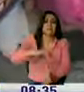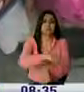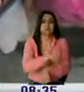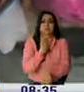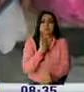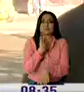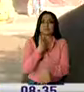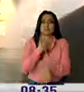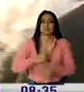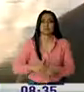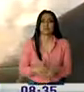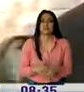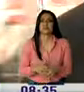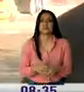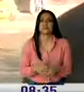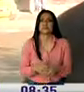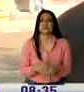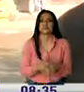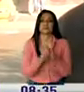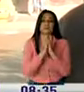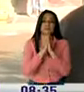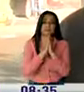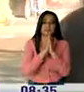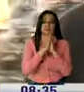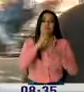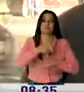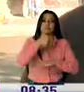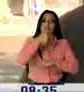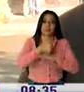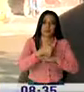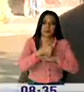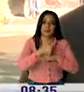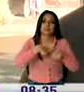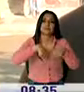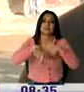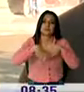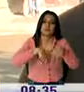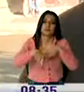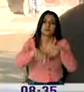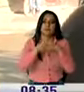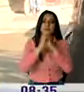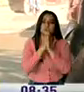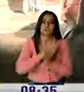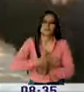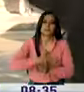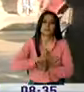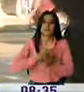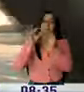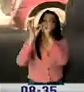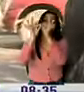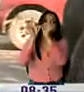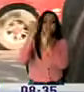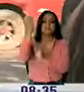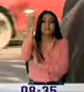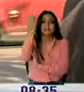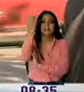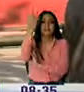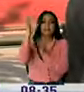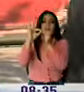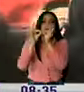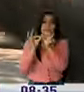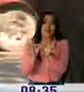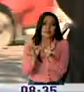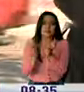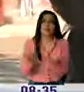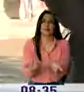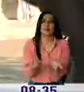vereda. Pedimos a las autoridades de tránsito que por favor les regulen los semáforos. Lamentablemente el